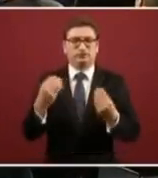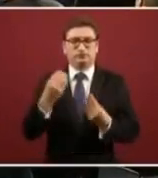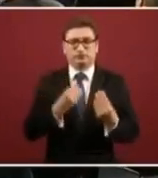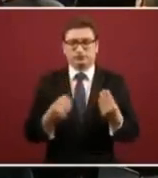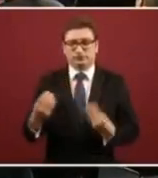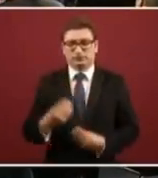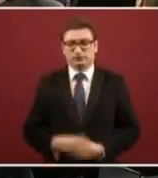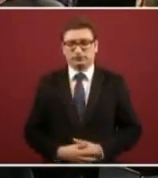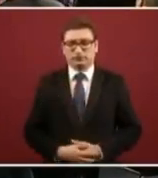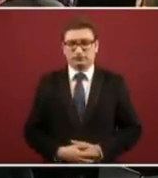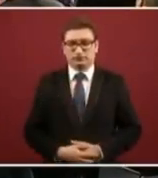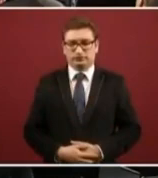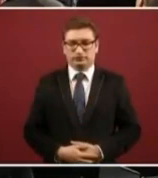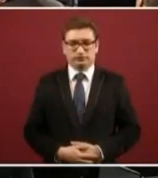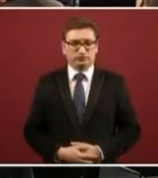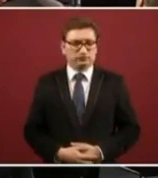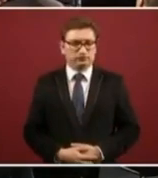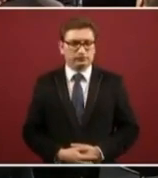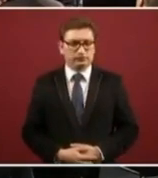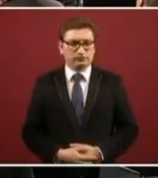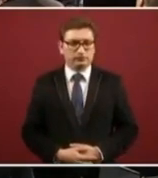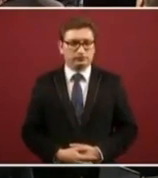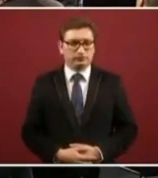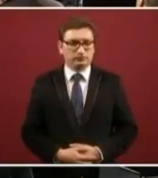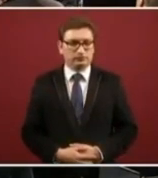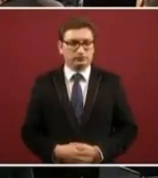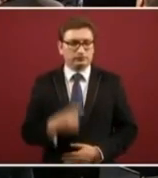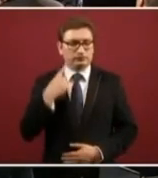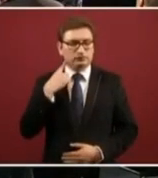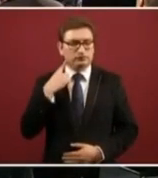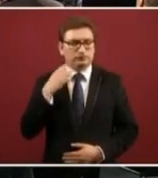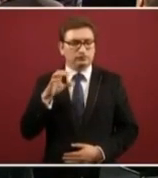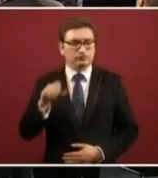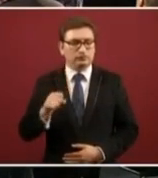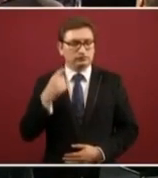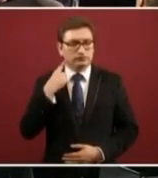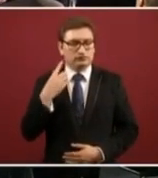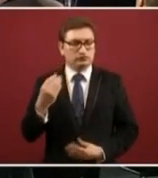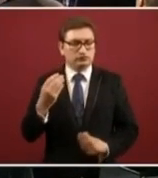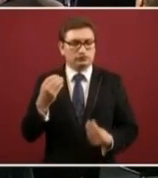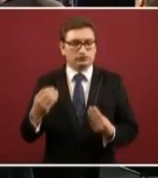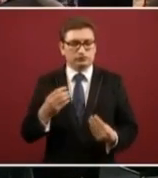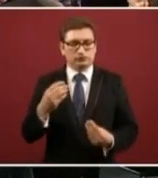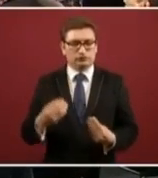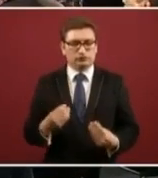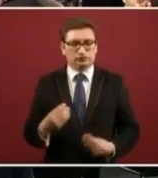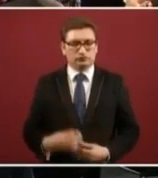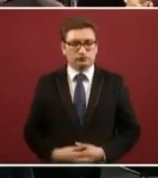La gente de hoy, me voy en la tarde y noche.